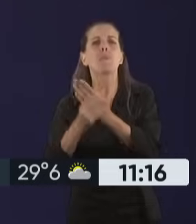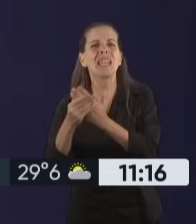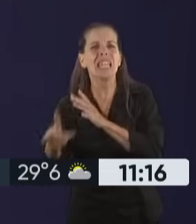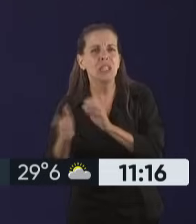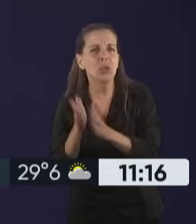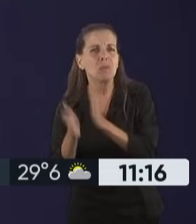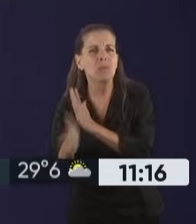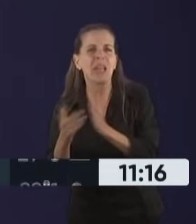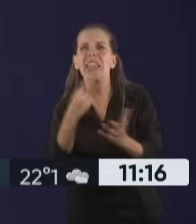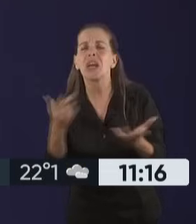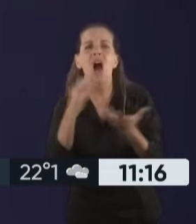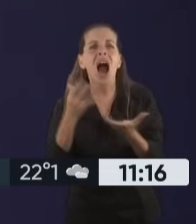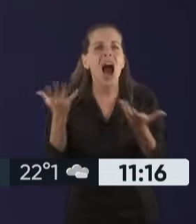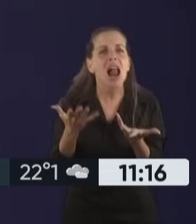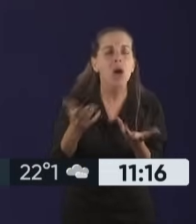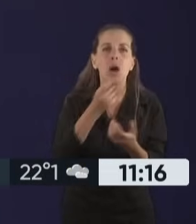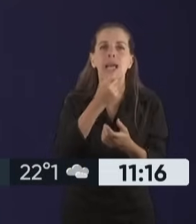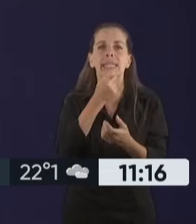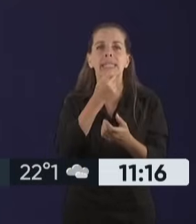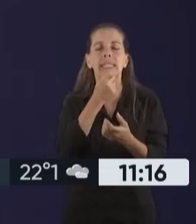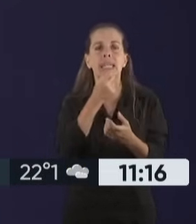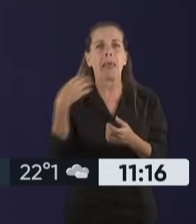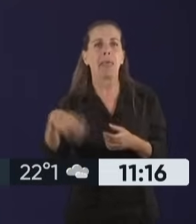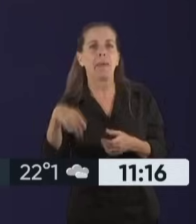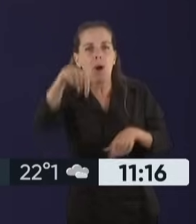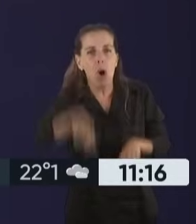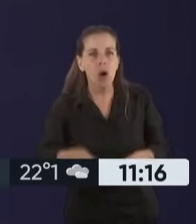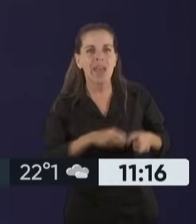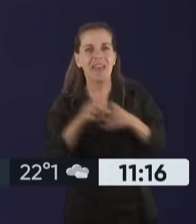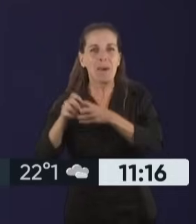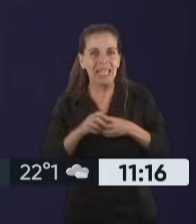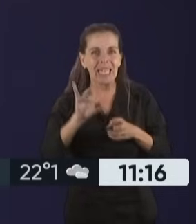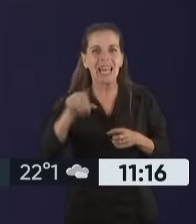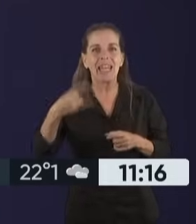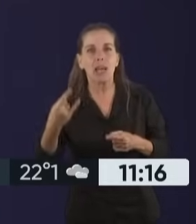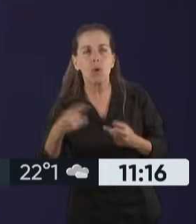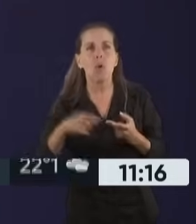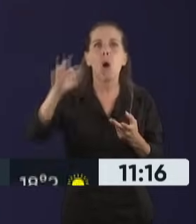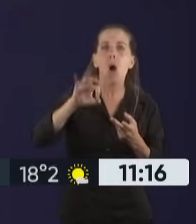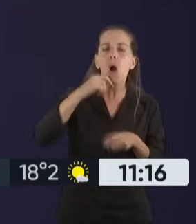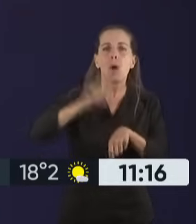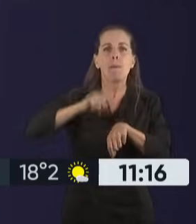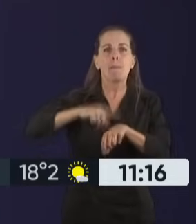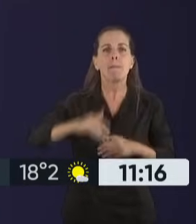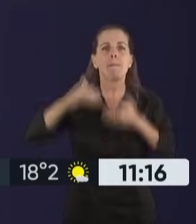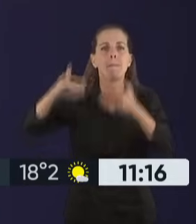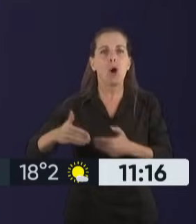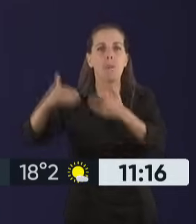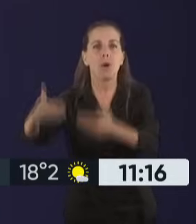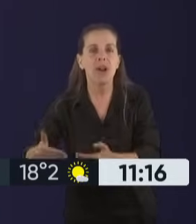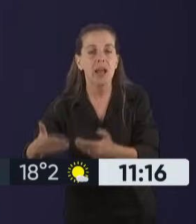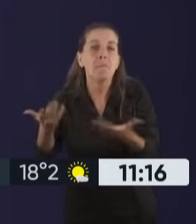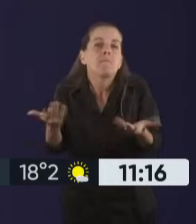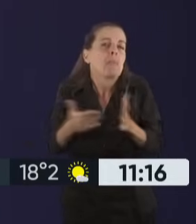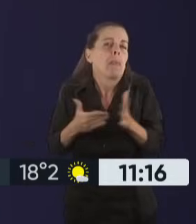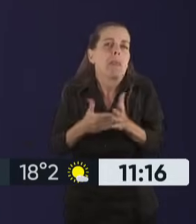haber expresado en virtud de si había que tratarlo hoy o había alguna cuestión reglamentaria para que no se trate hoy,